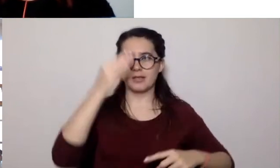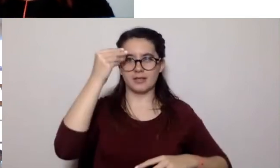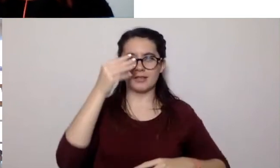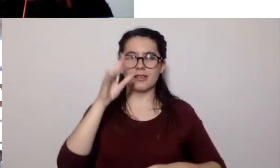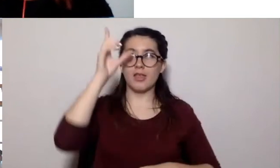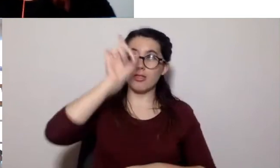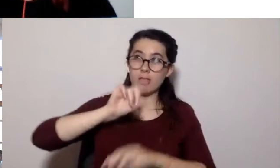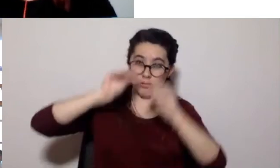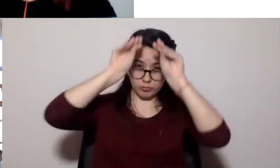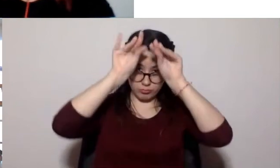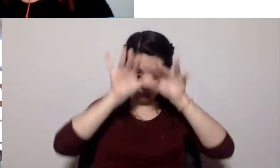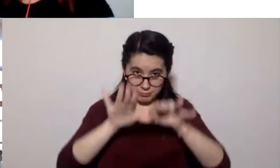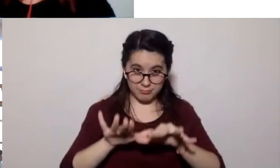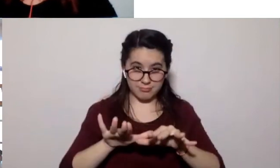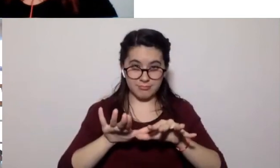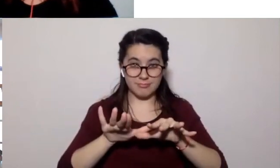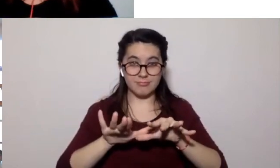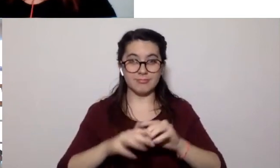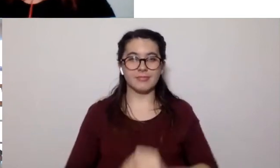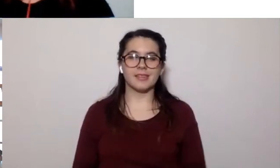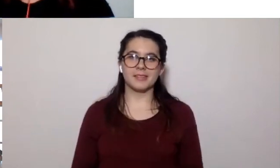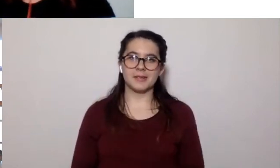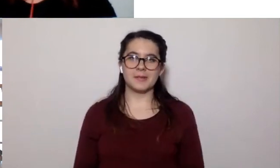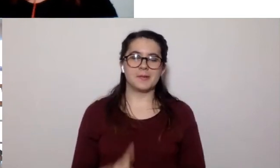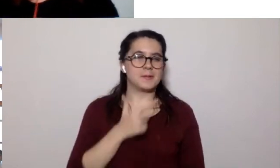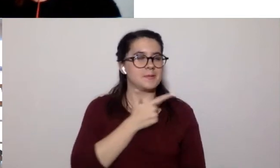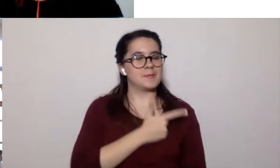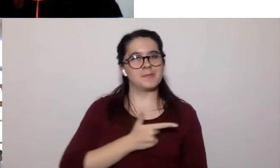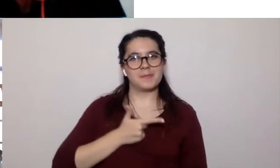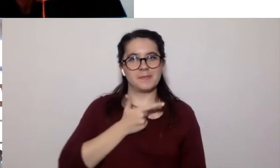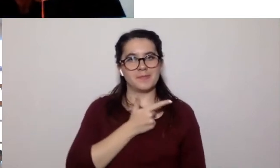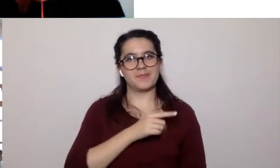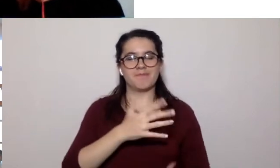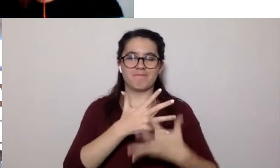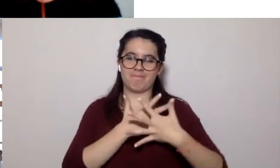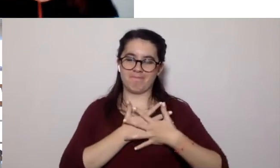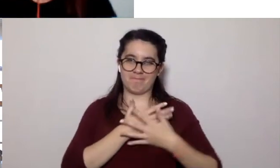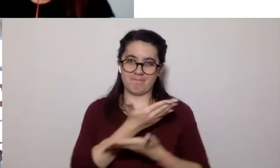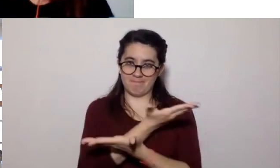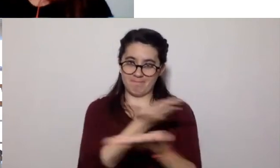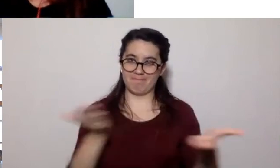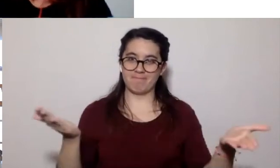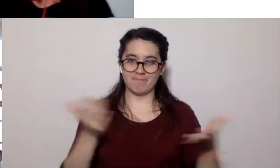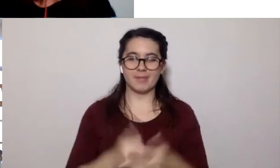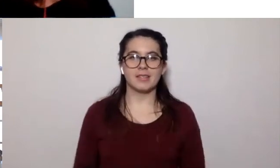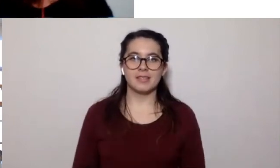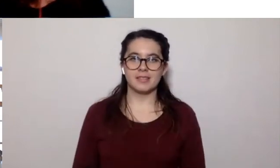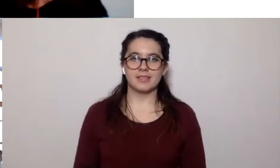los bendiga. Me encantó tenerlas. Las amo con todo mi corazón y a ustedes también.